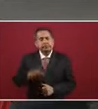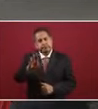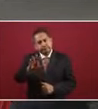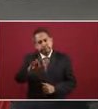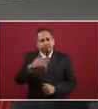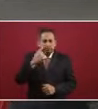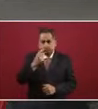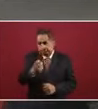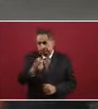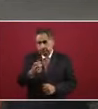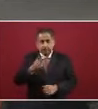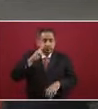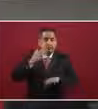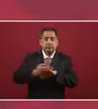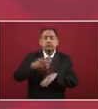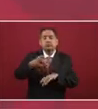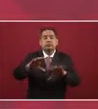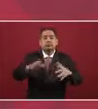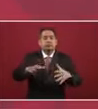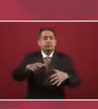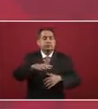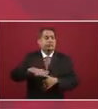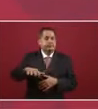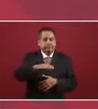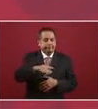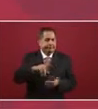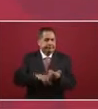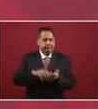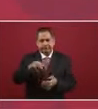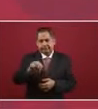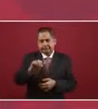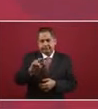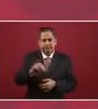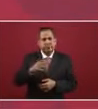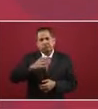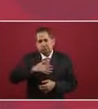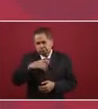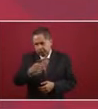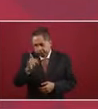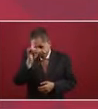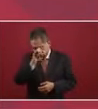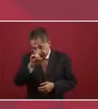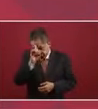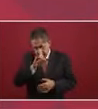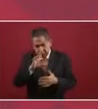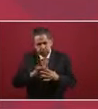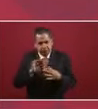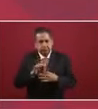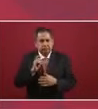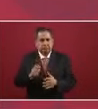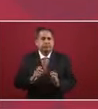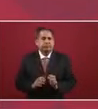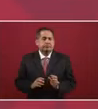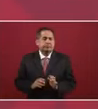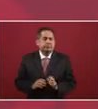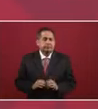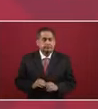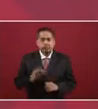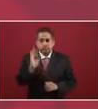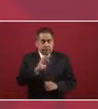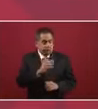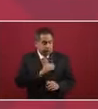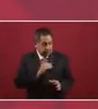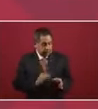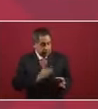los responsables de las áreas. Mi recomendación es que si